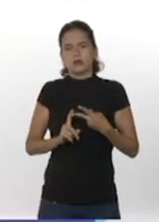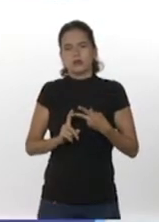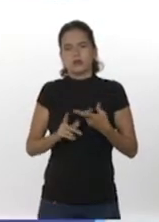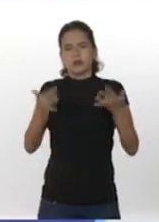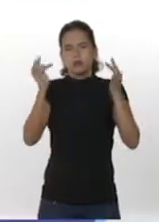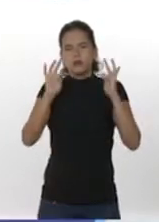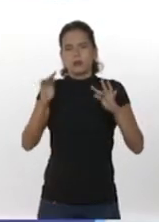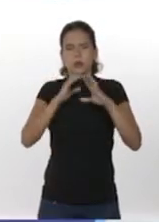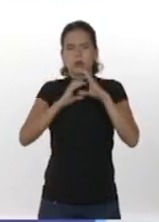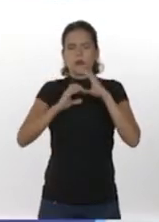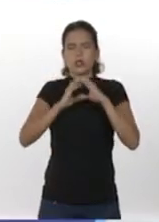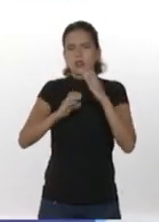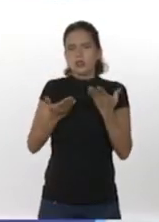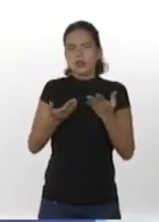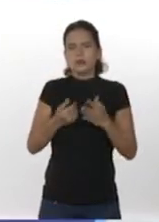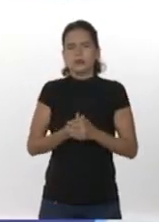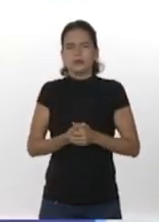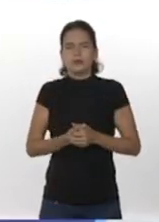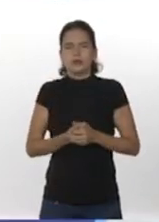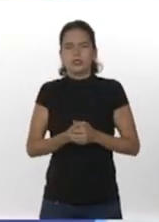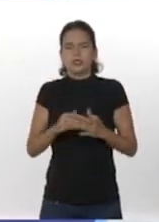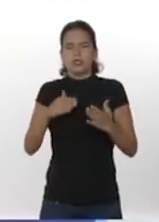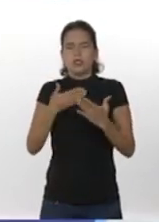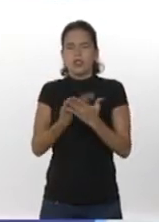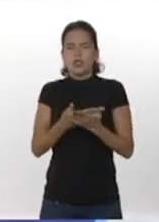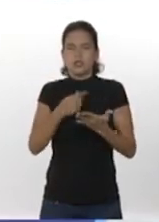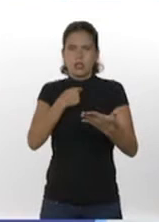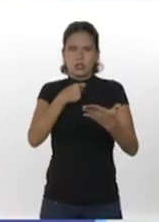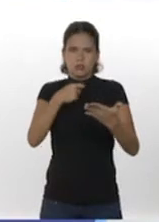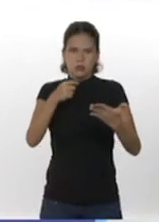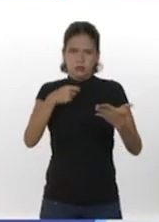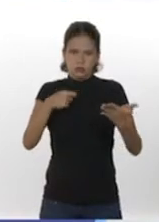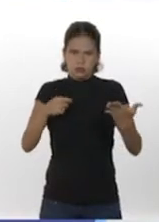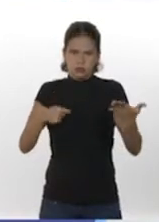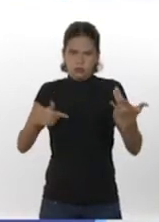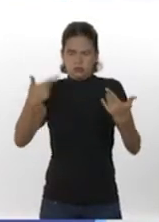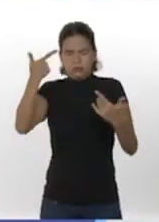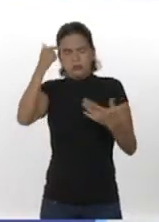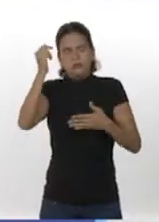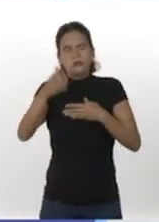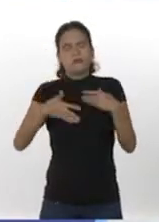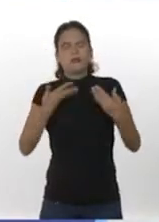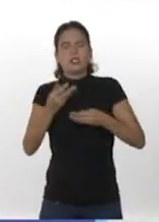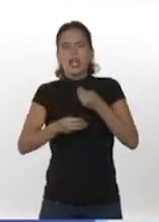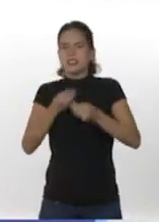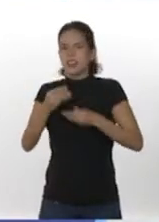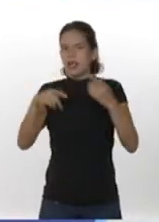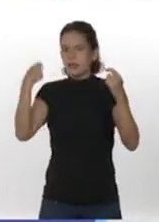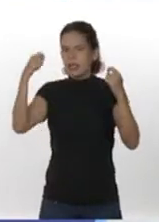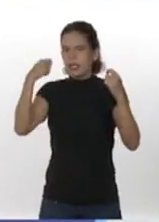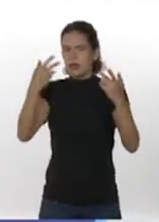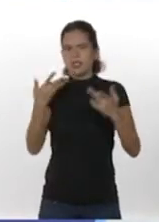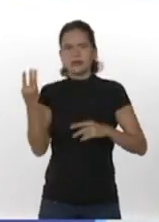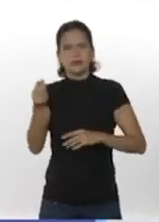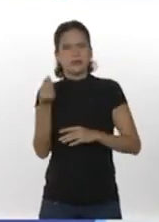medios de comunicación y hasta los guiones y escritores para poder sacar las